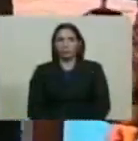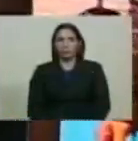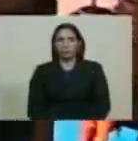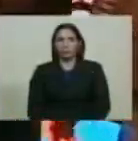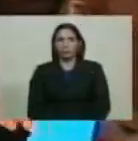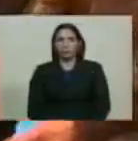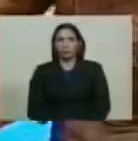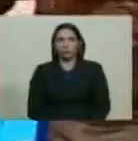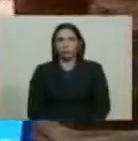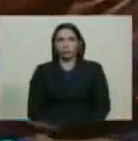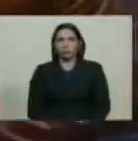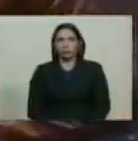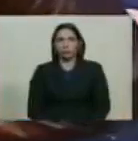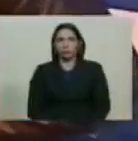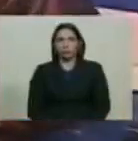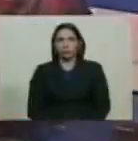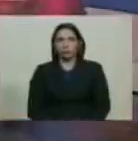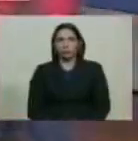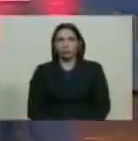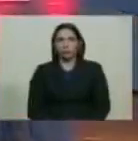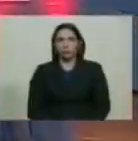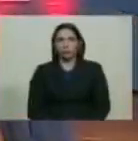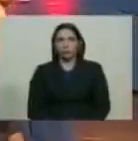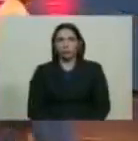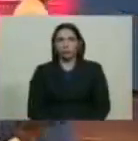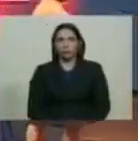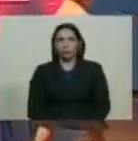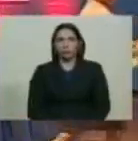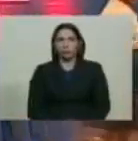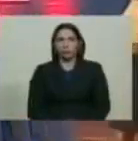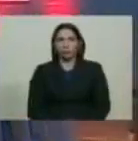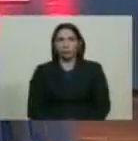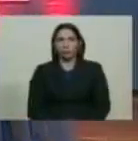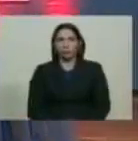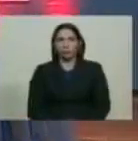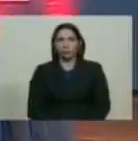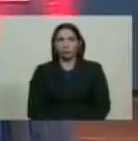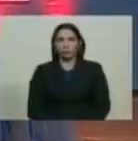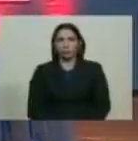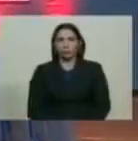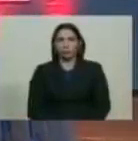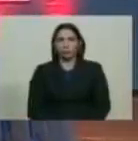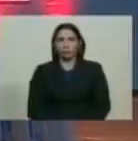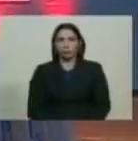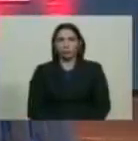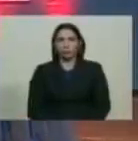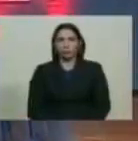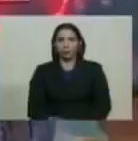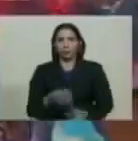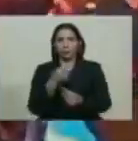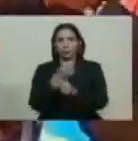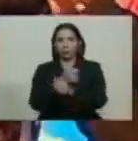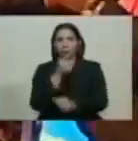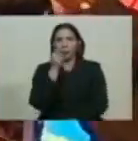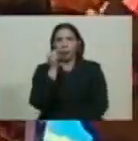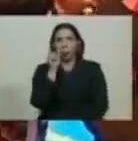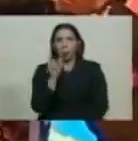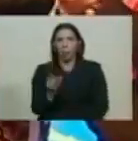José Gregorio Caraballo Ojeda, especialidad Química Industrial del Estado Bolívar.